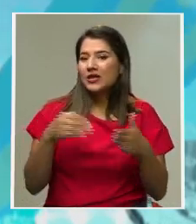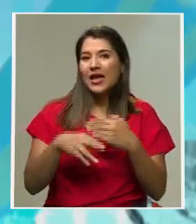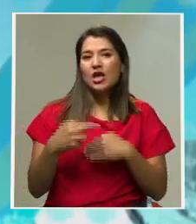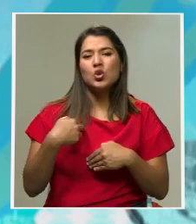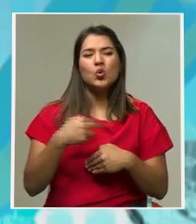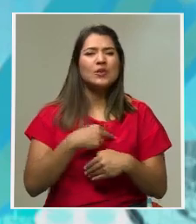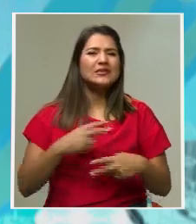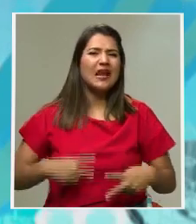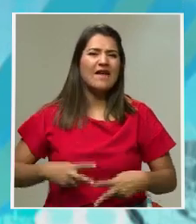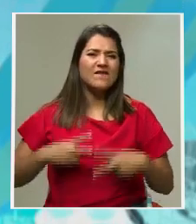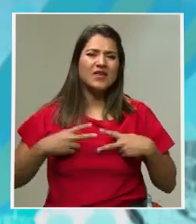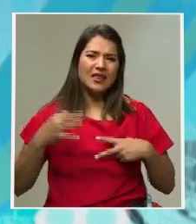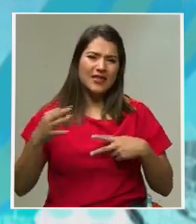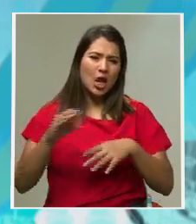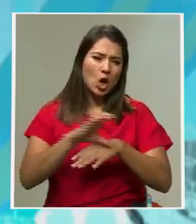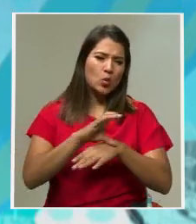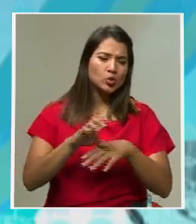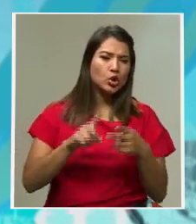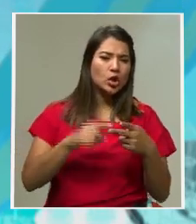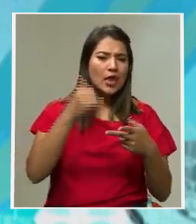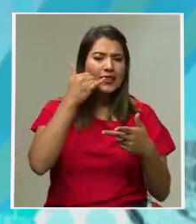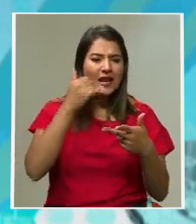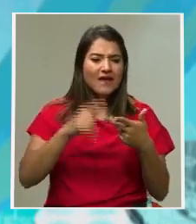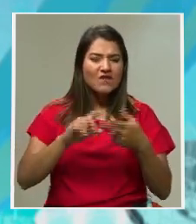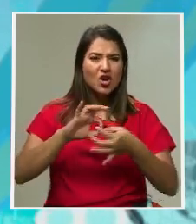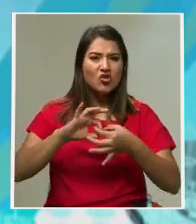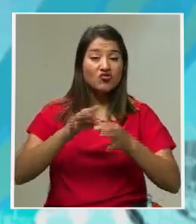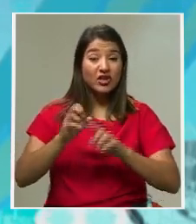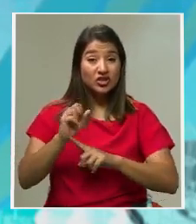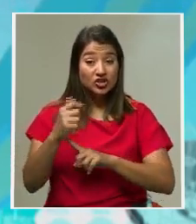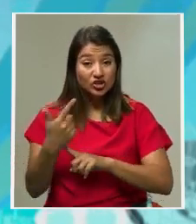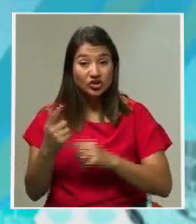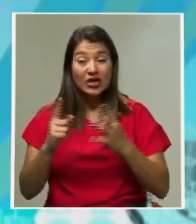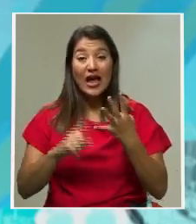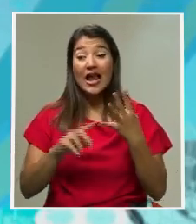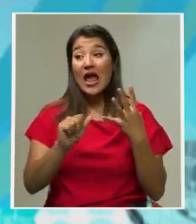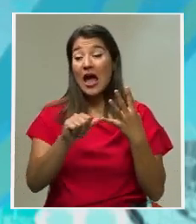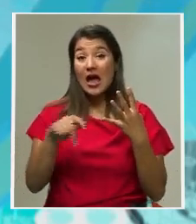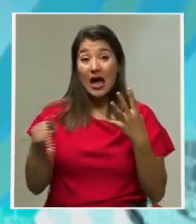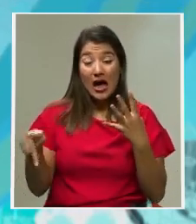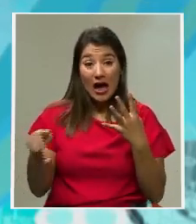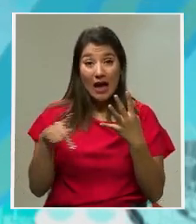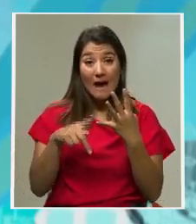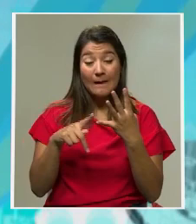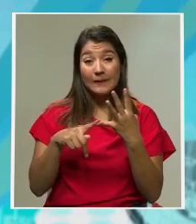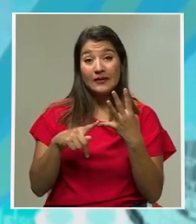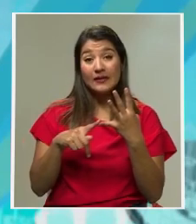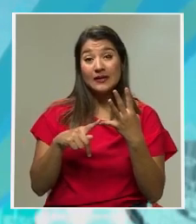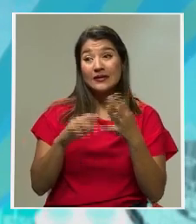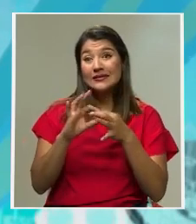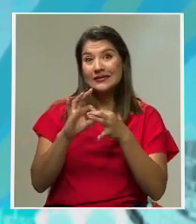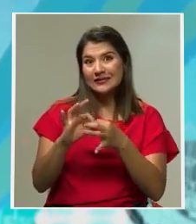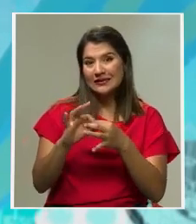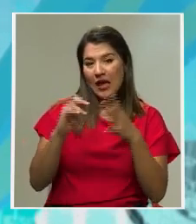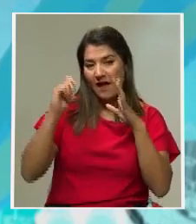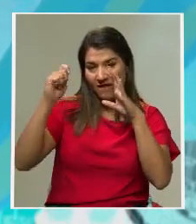computadora, el teléfono, las redes sociales, las plataformas de